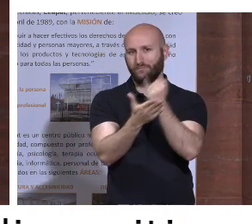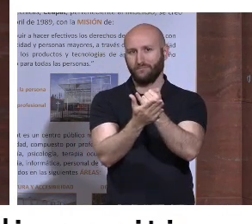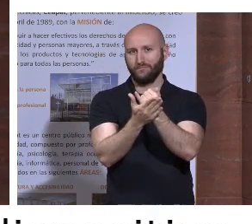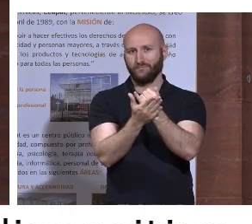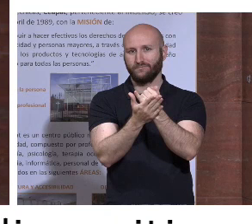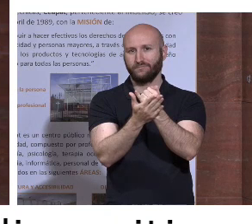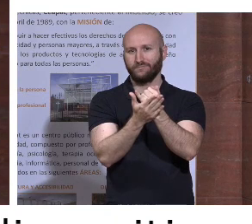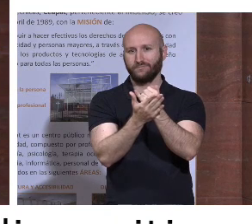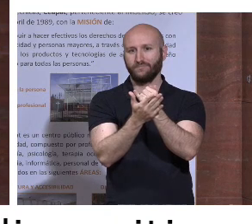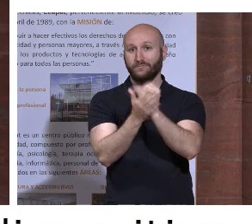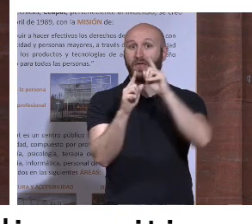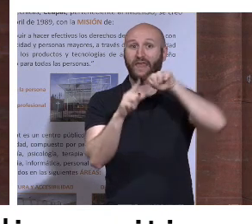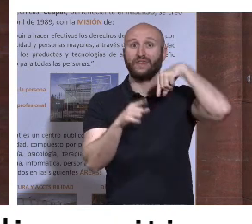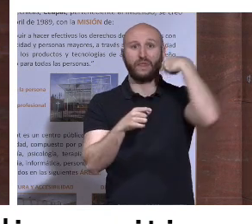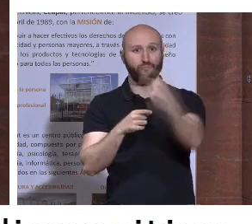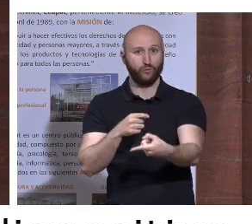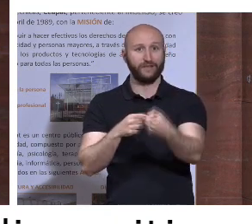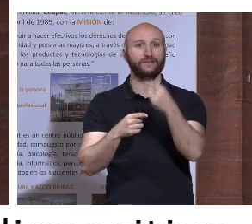ver después